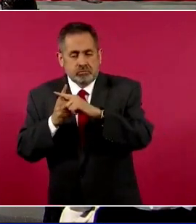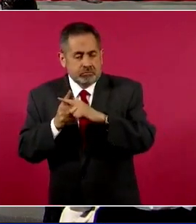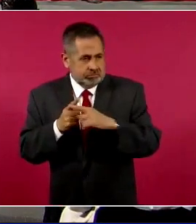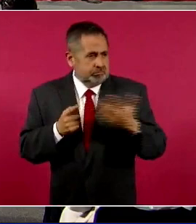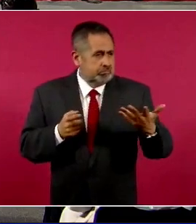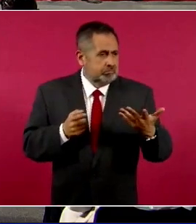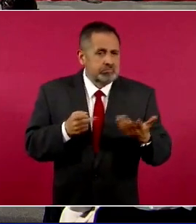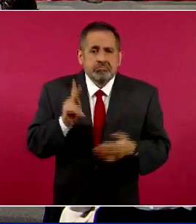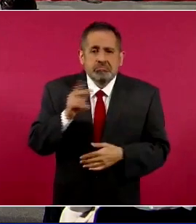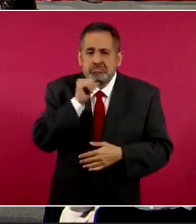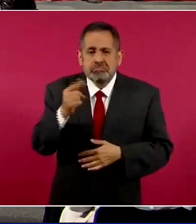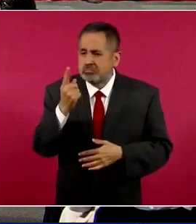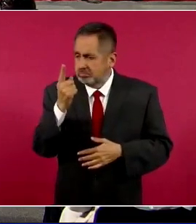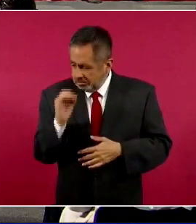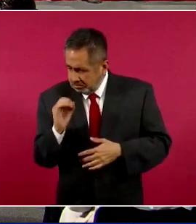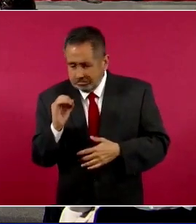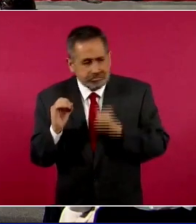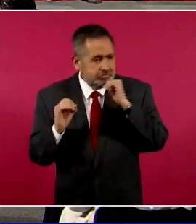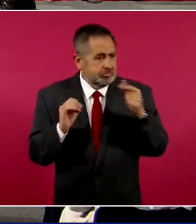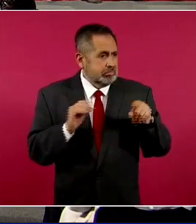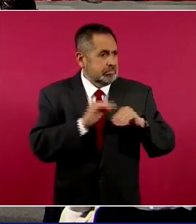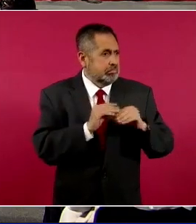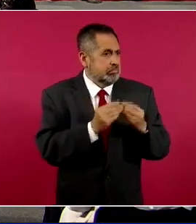hay nada.